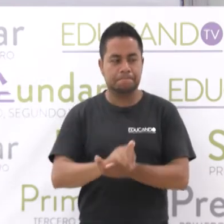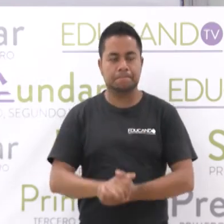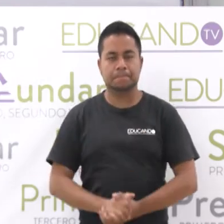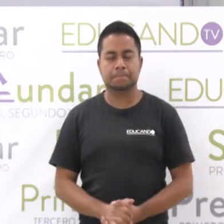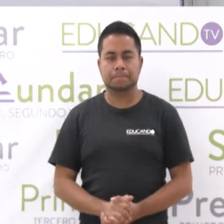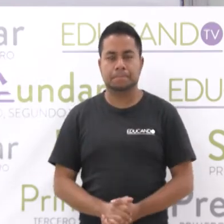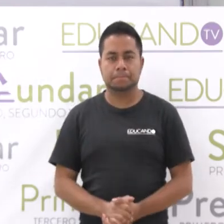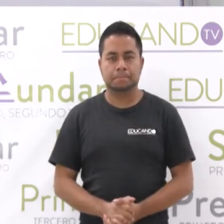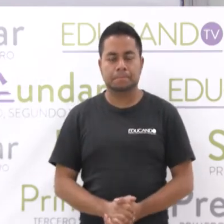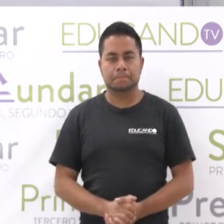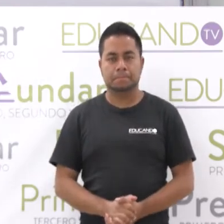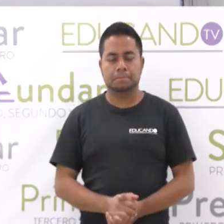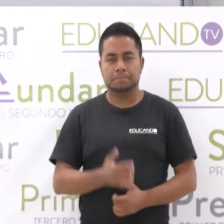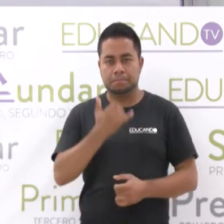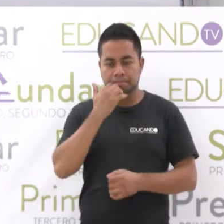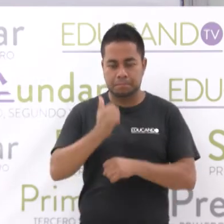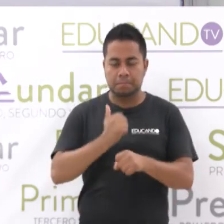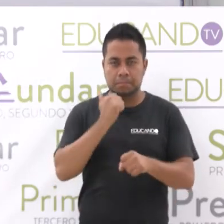ver, 2010.